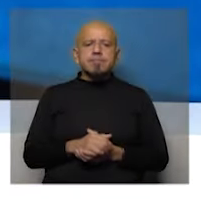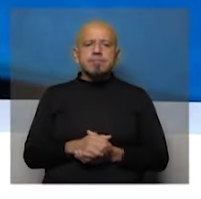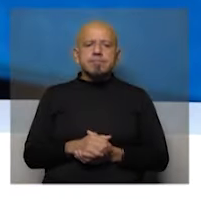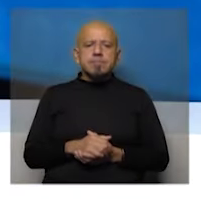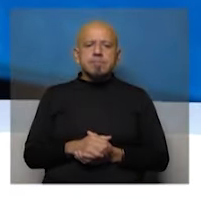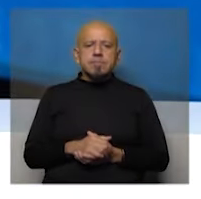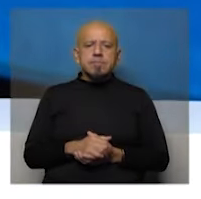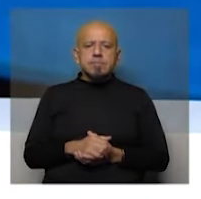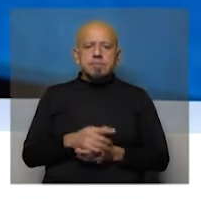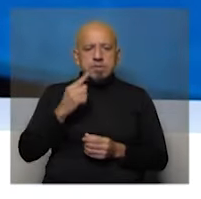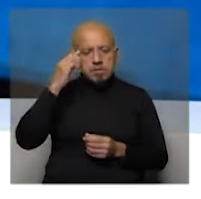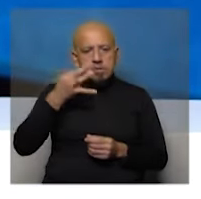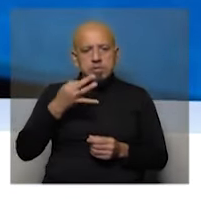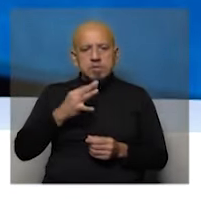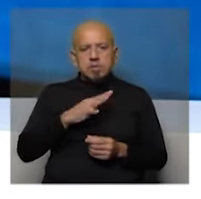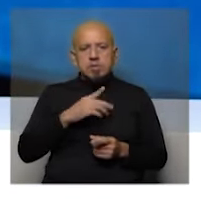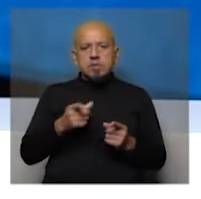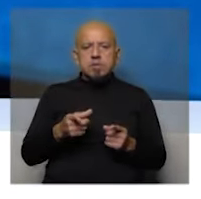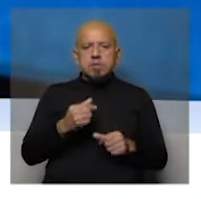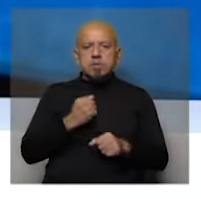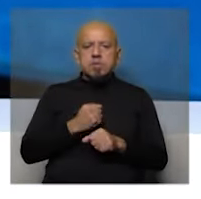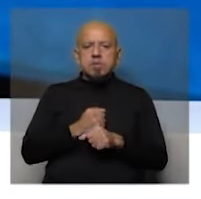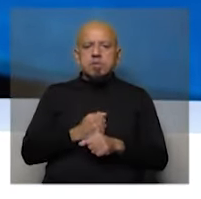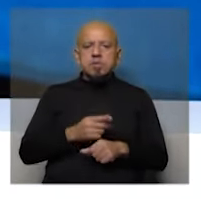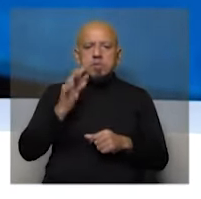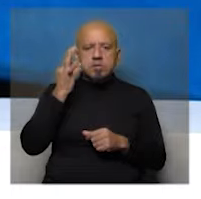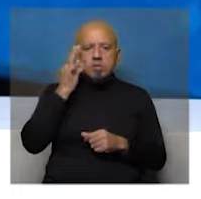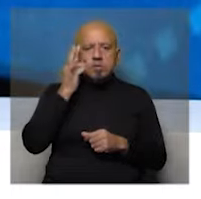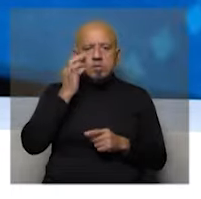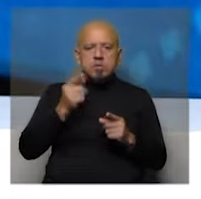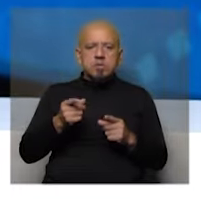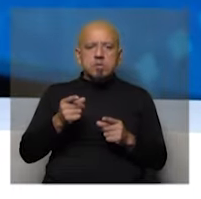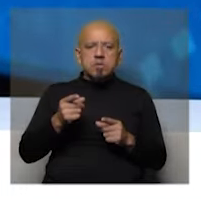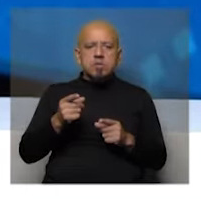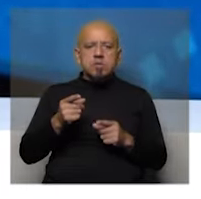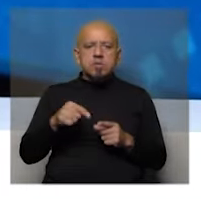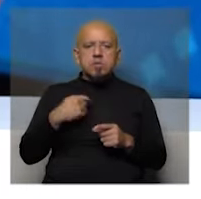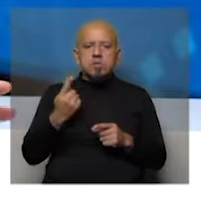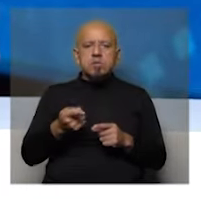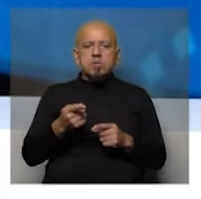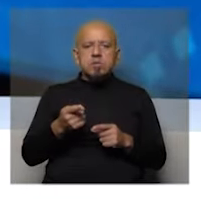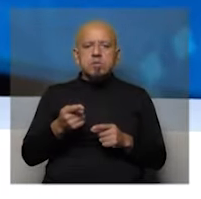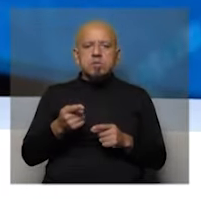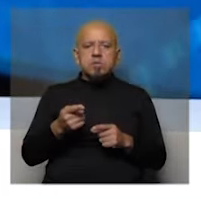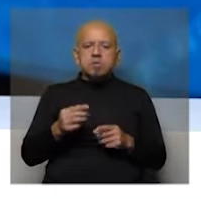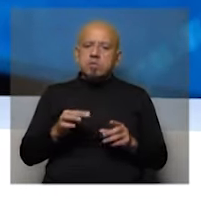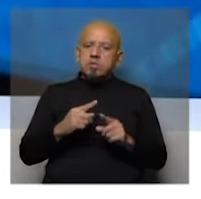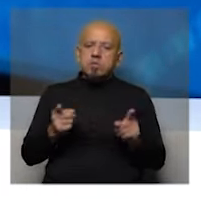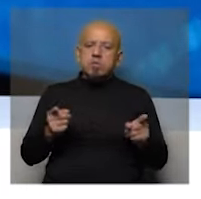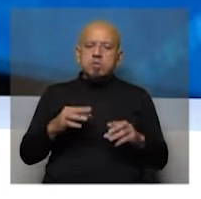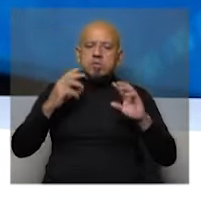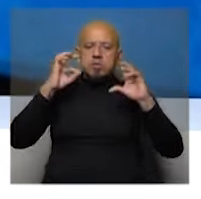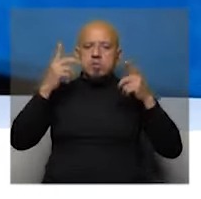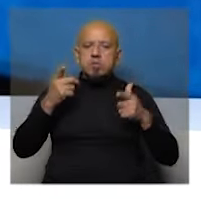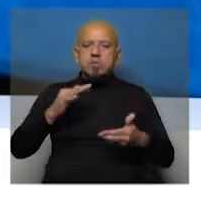en realidad en la unidad de víctimas ha aumentado el trabajo con los testigos de los delitos eh en otros delitos que no son específicamente violencia